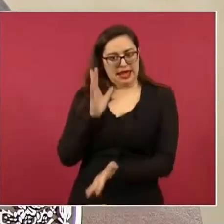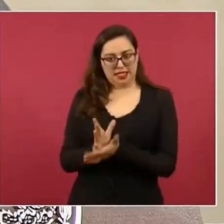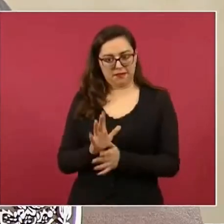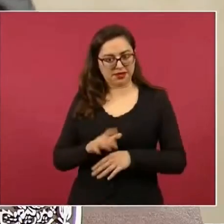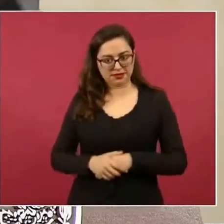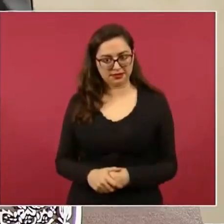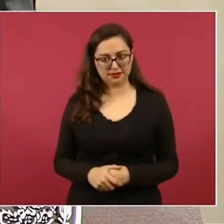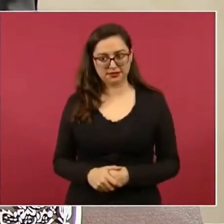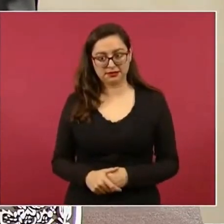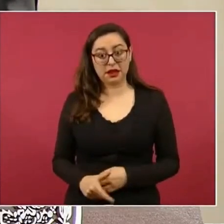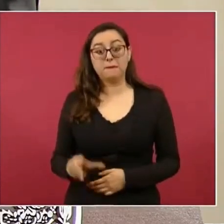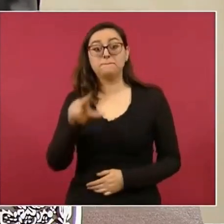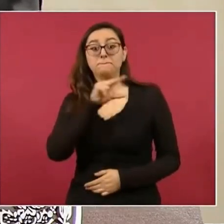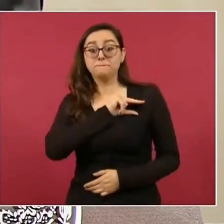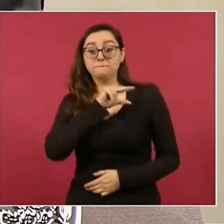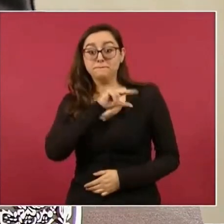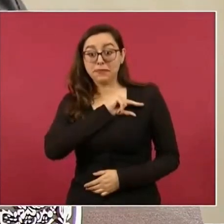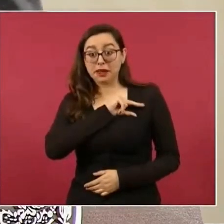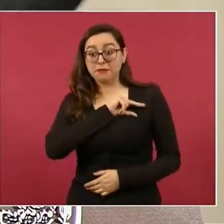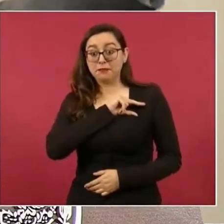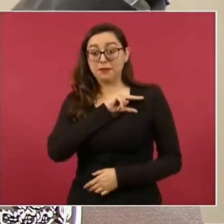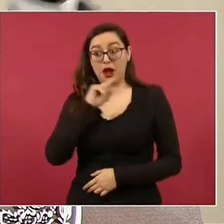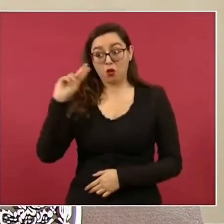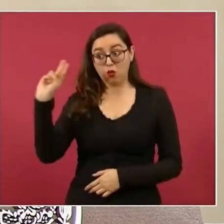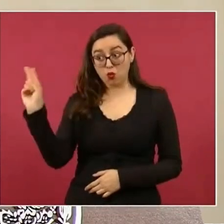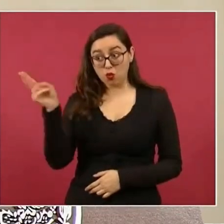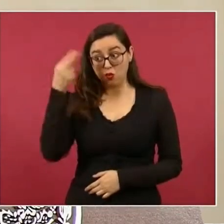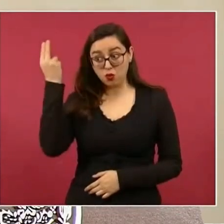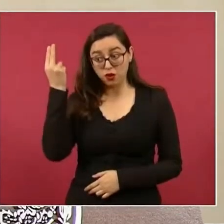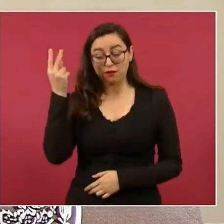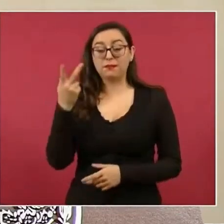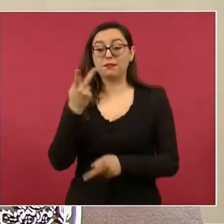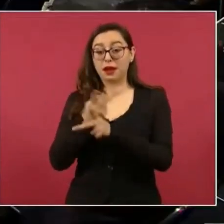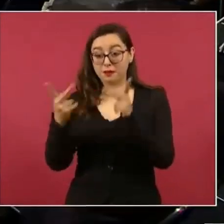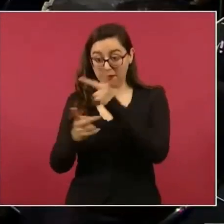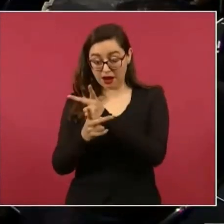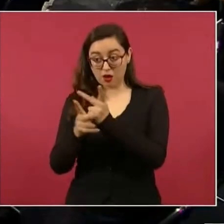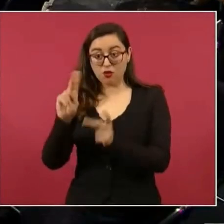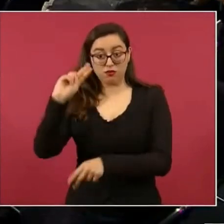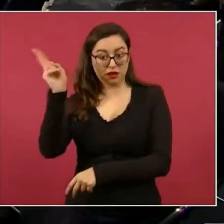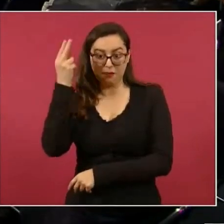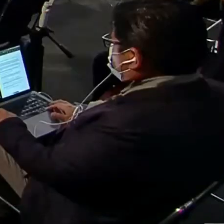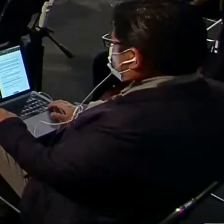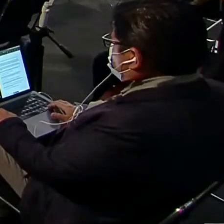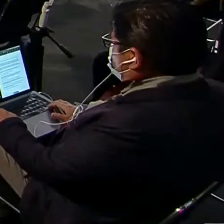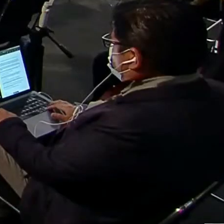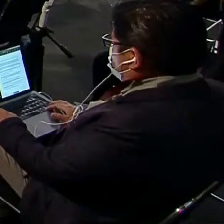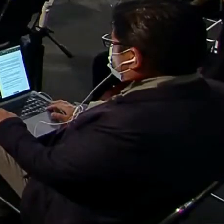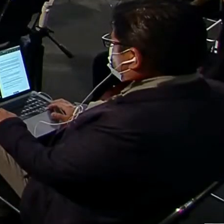mercado la educación media superior y la educación superior. Pero